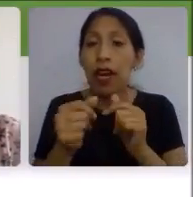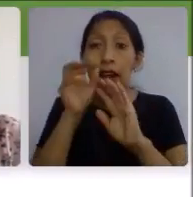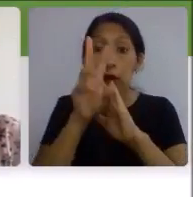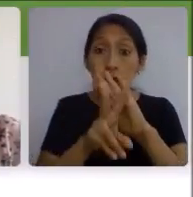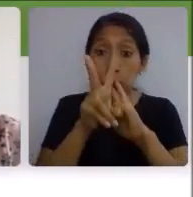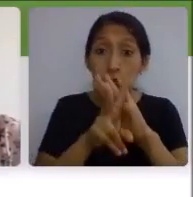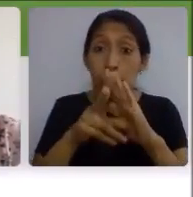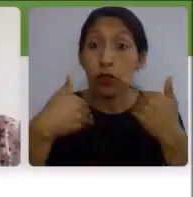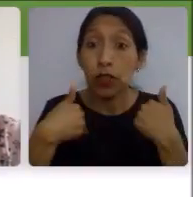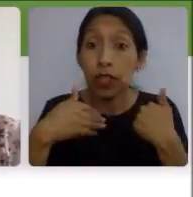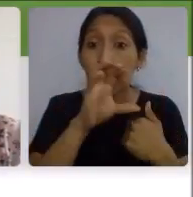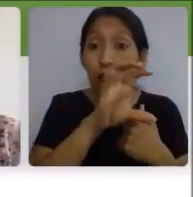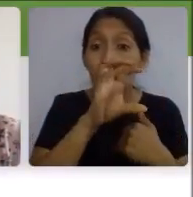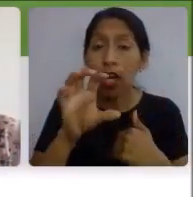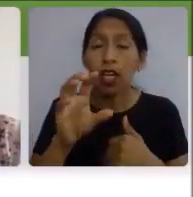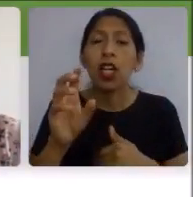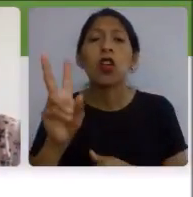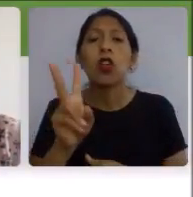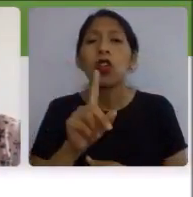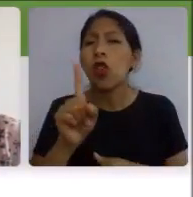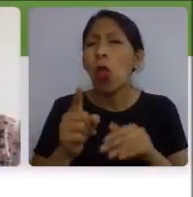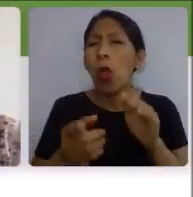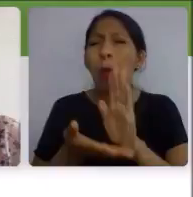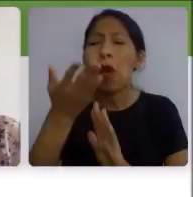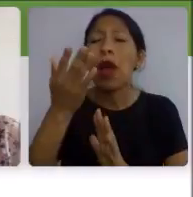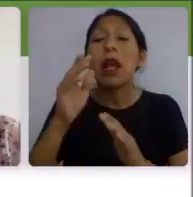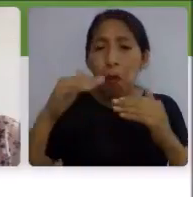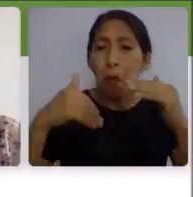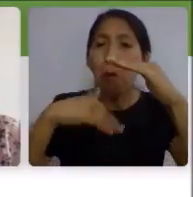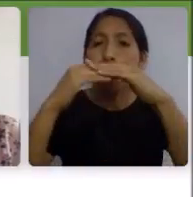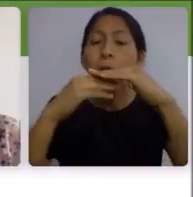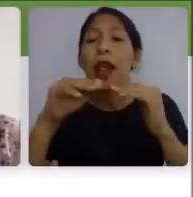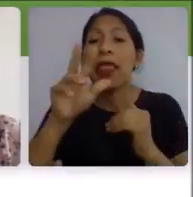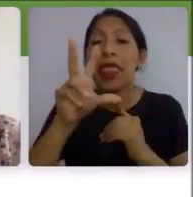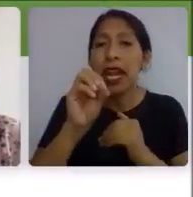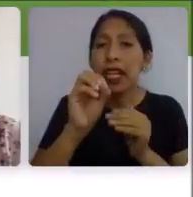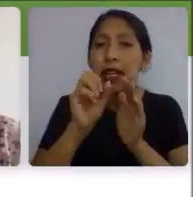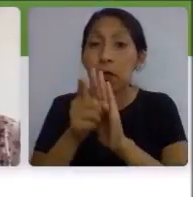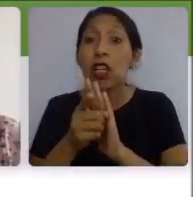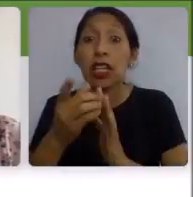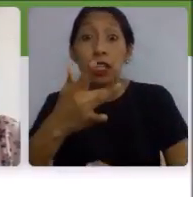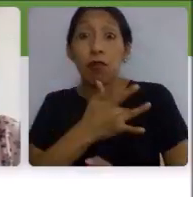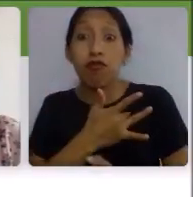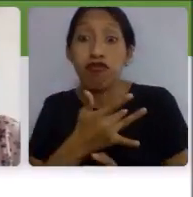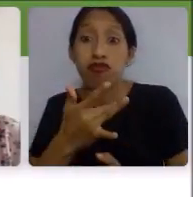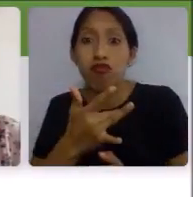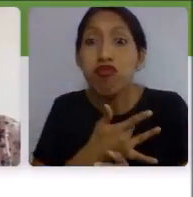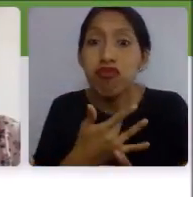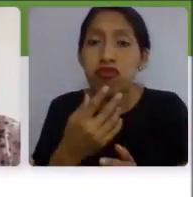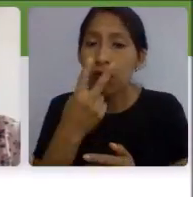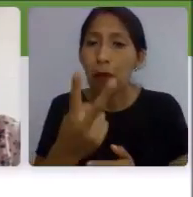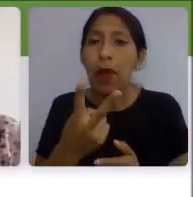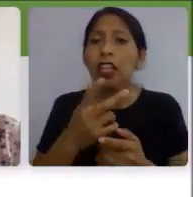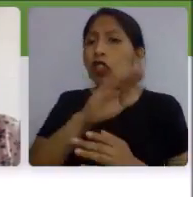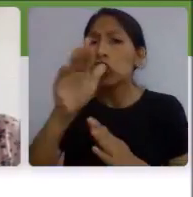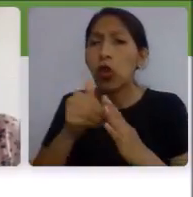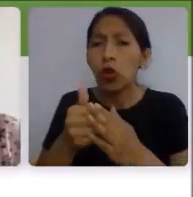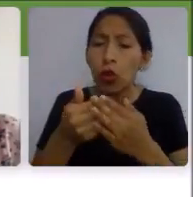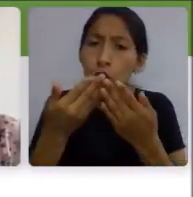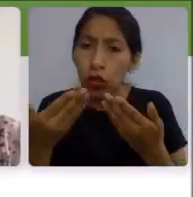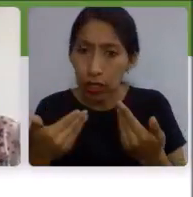puedas tener no duren más de 30 o 40 segundos, pero que sean videos impactantes. Que los productos que ofrezcas estén